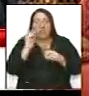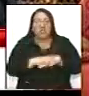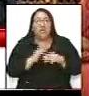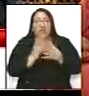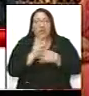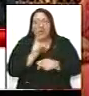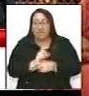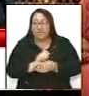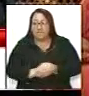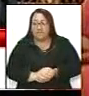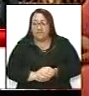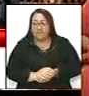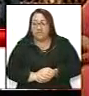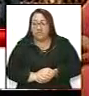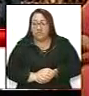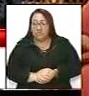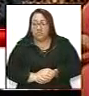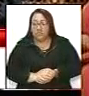educación.